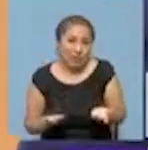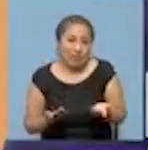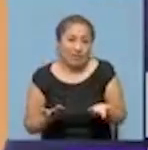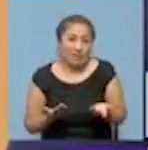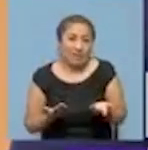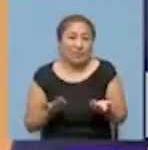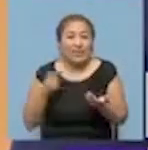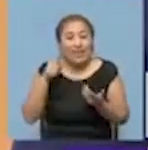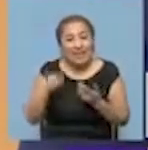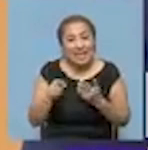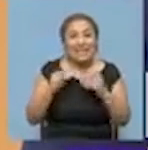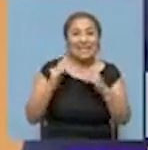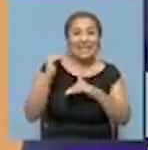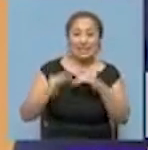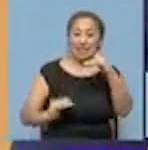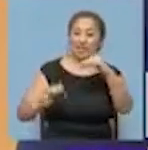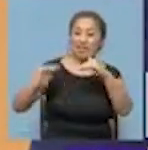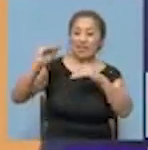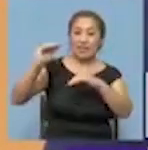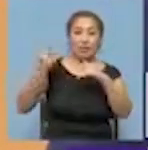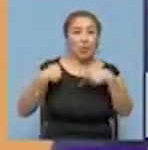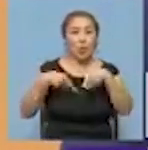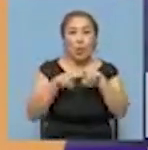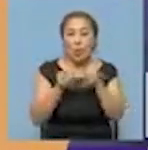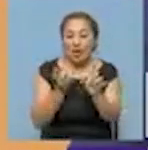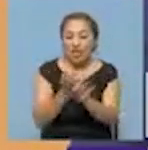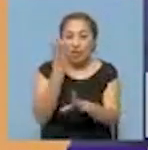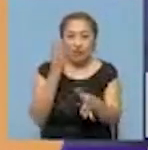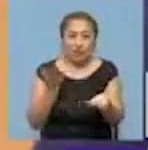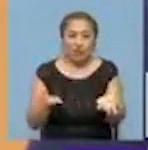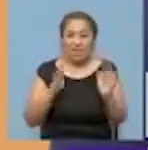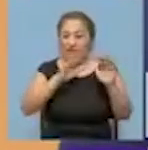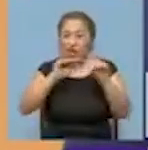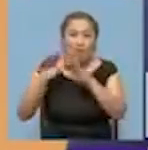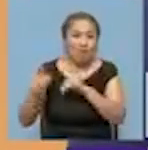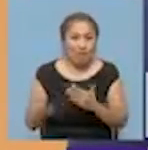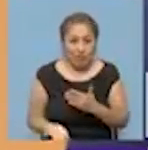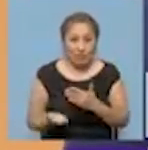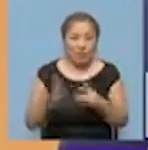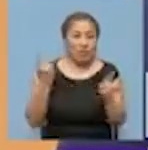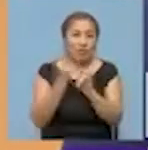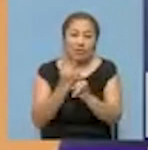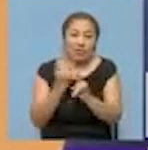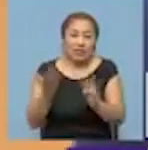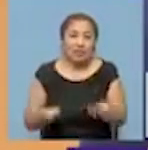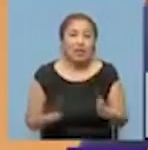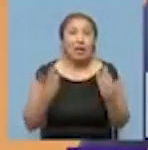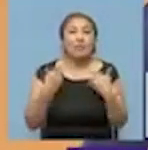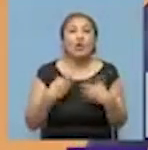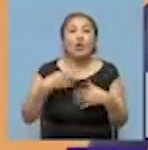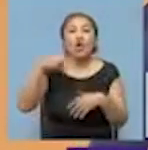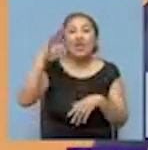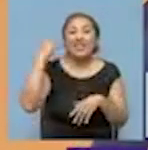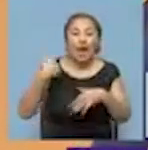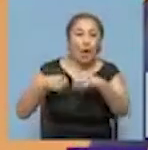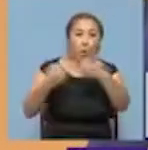esa gradualidad debe ser la gradualidad de la educación y siempre concorde con